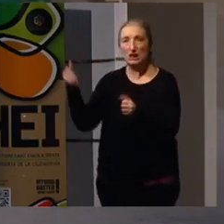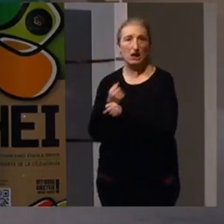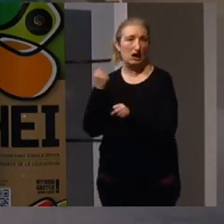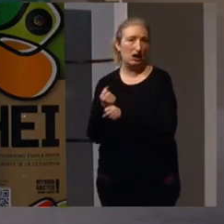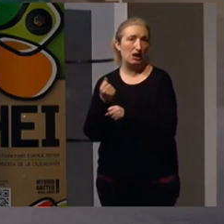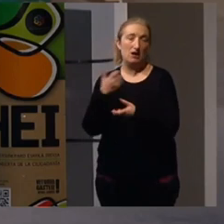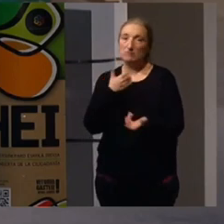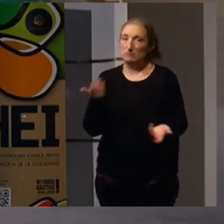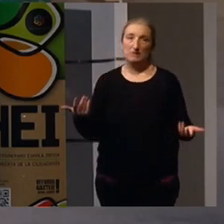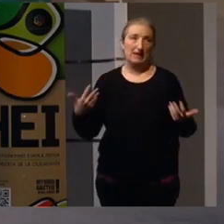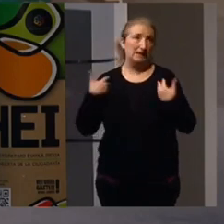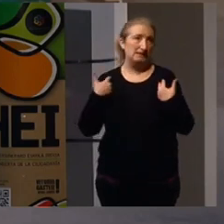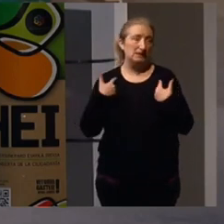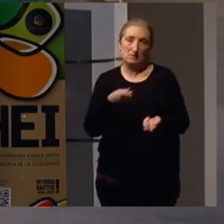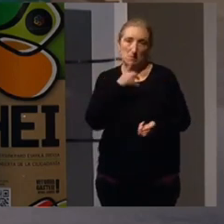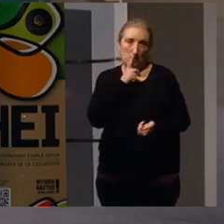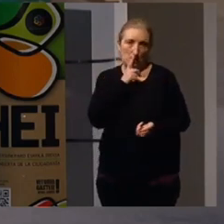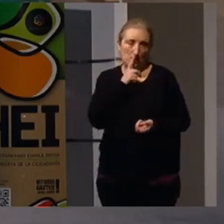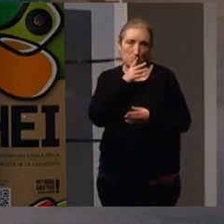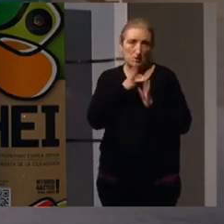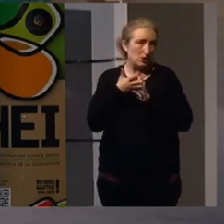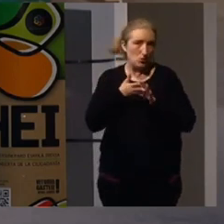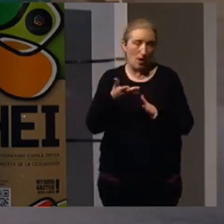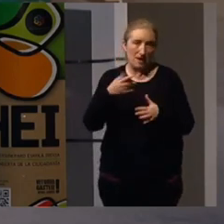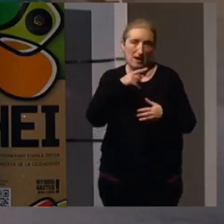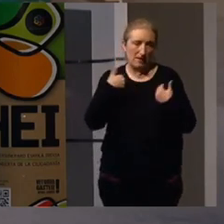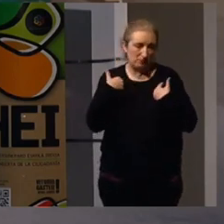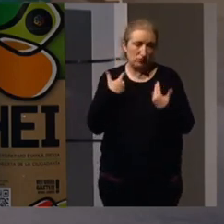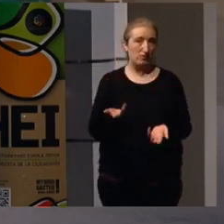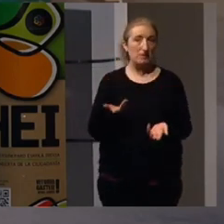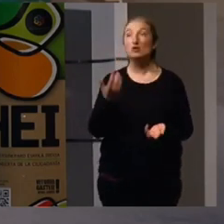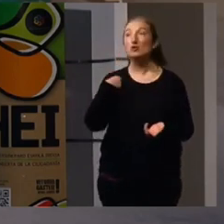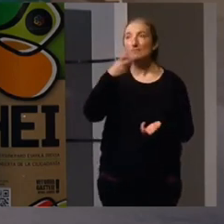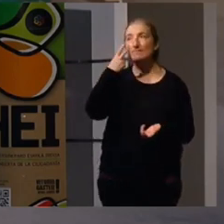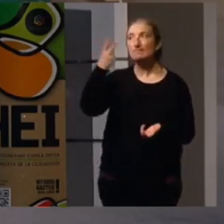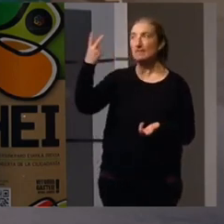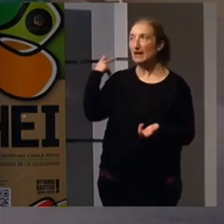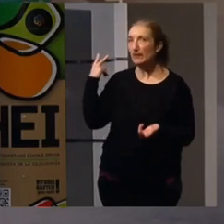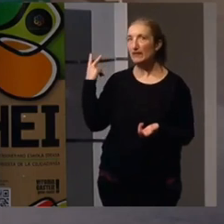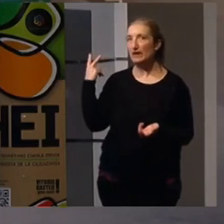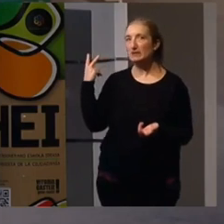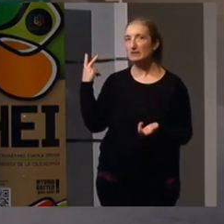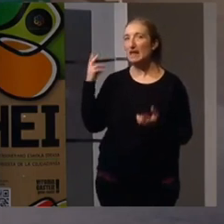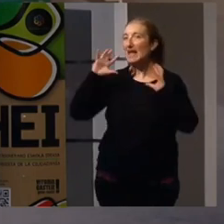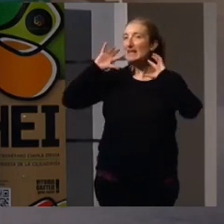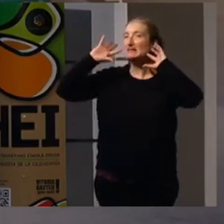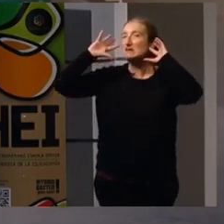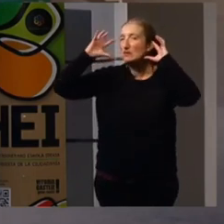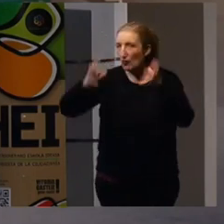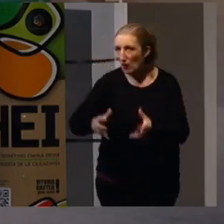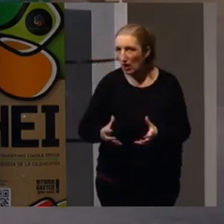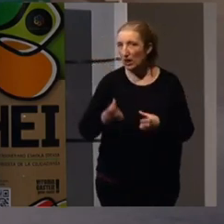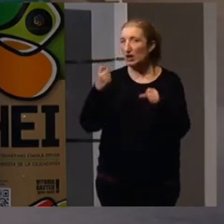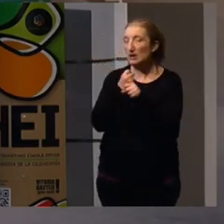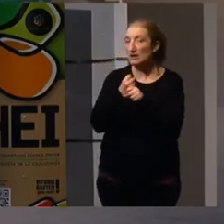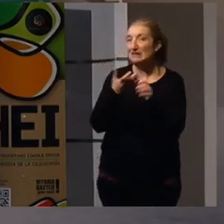menos que si sucede ese trauma se tenga que hacer en silencio. Es decir, que hay cosas del pasado que supusieron un esfuerzo gigantesco y